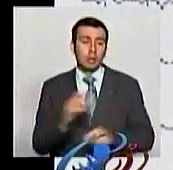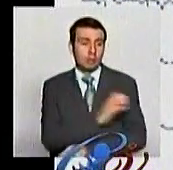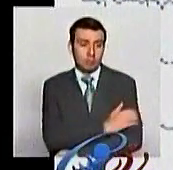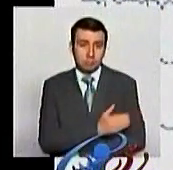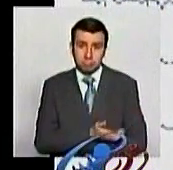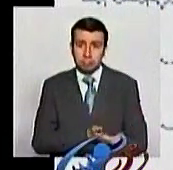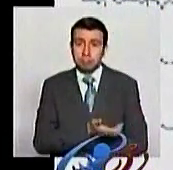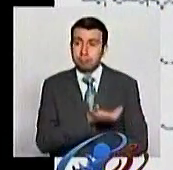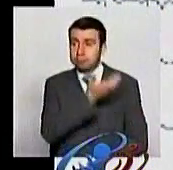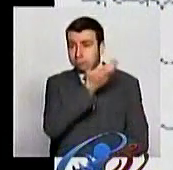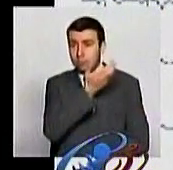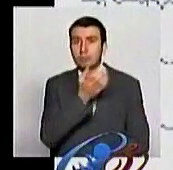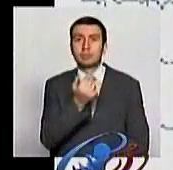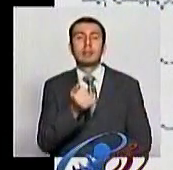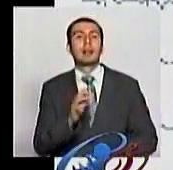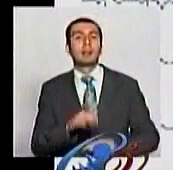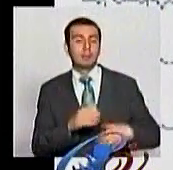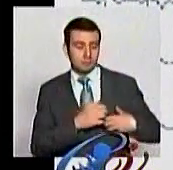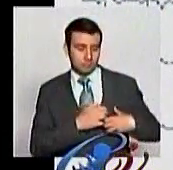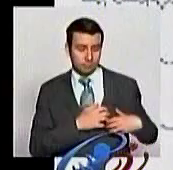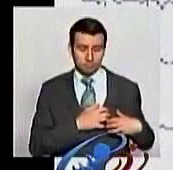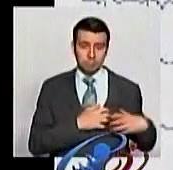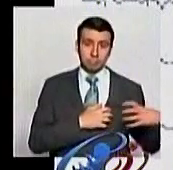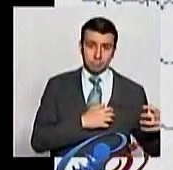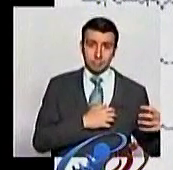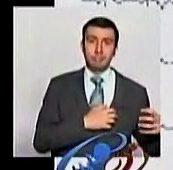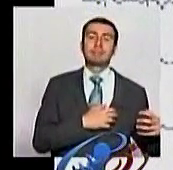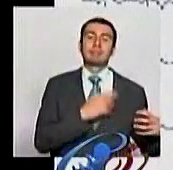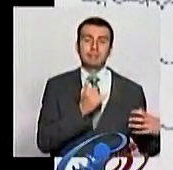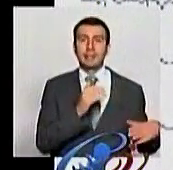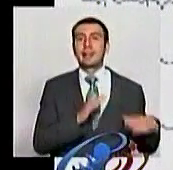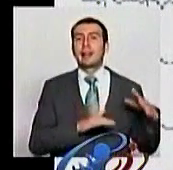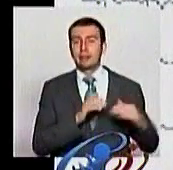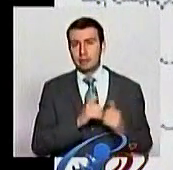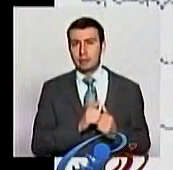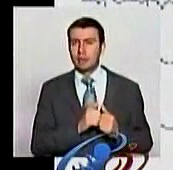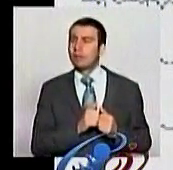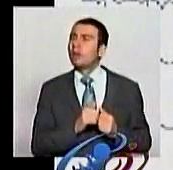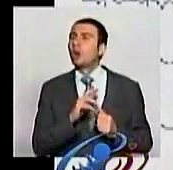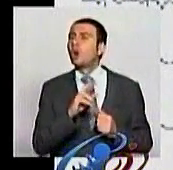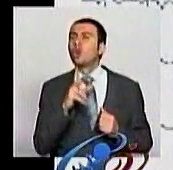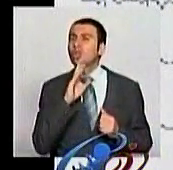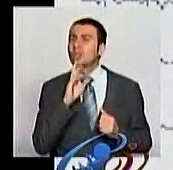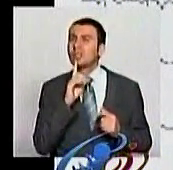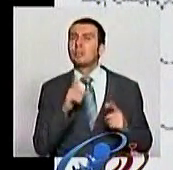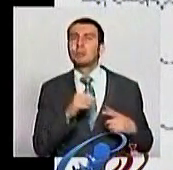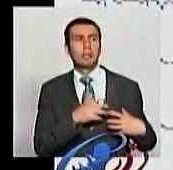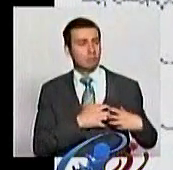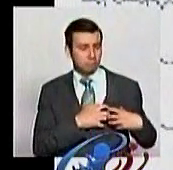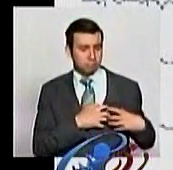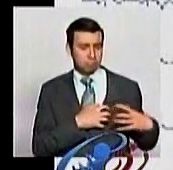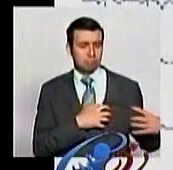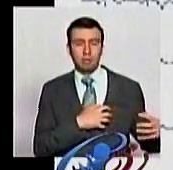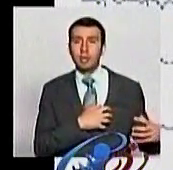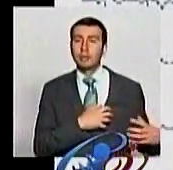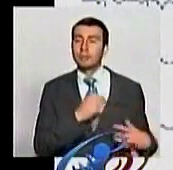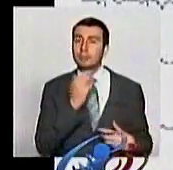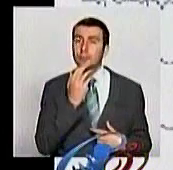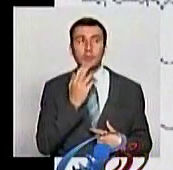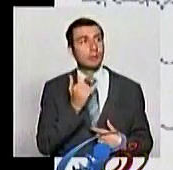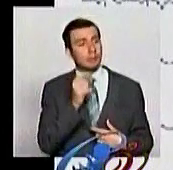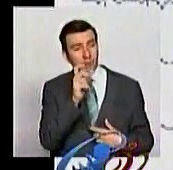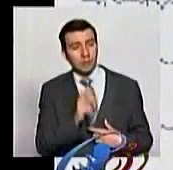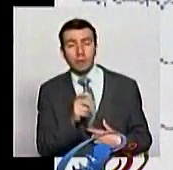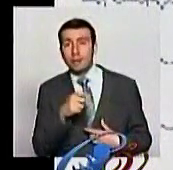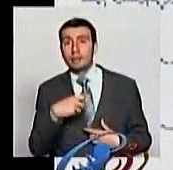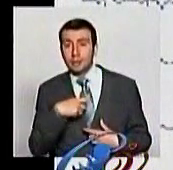lado izquierdo del corazón. ¿Qué otros pacientes crecen el lado izquierdo del corazón? Por ejemplo, los pacientes con